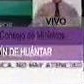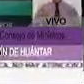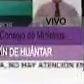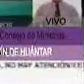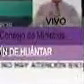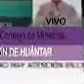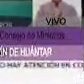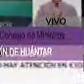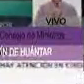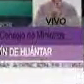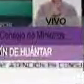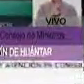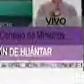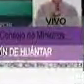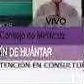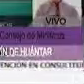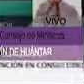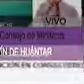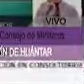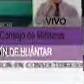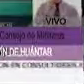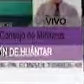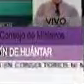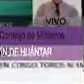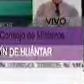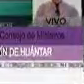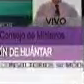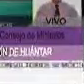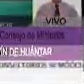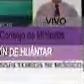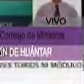la defensa del Perú en este caso.